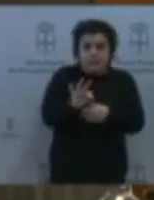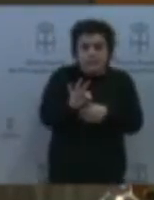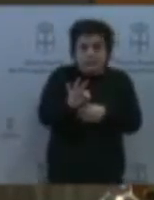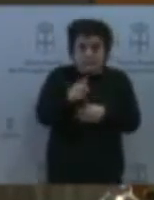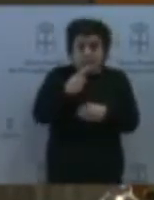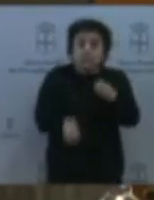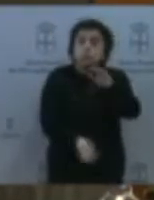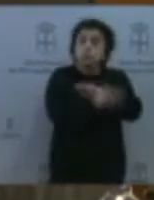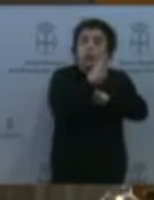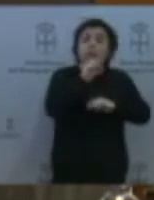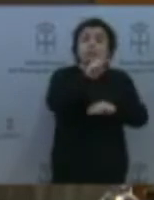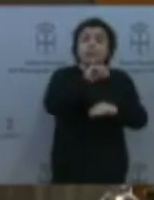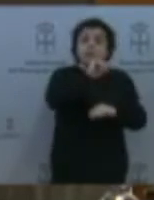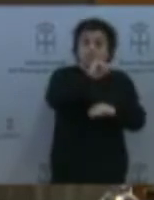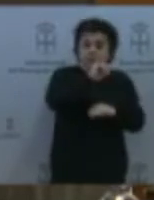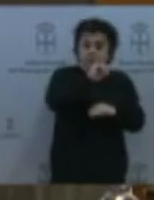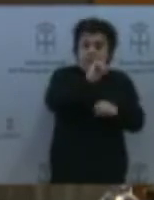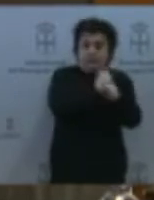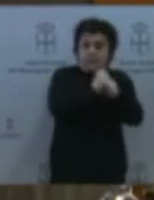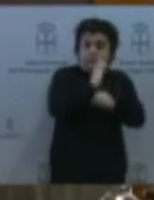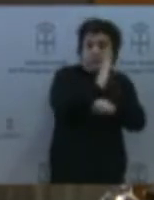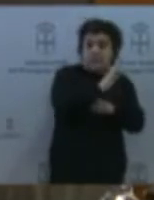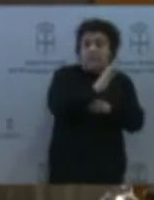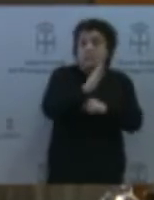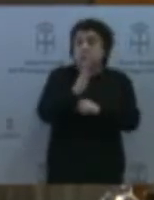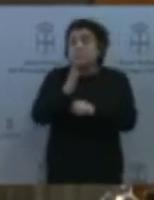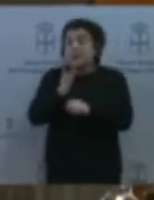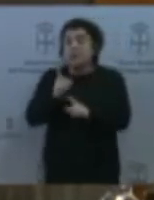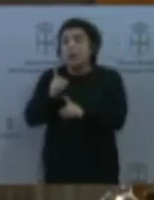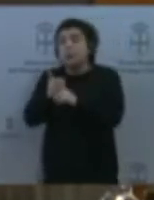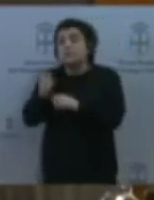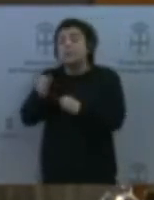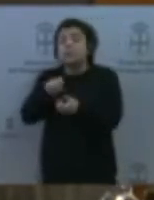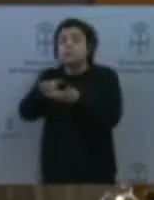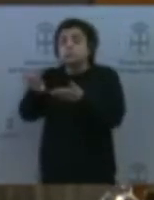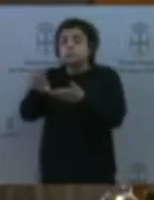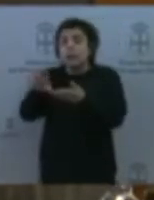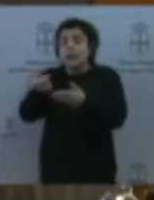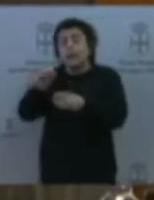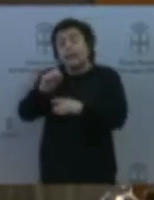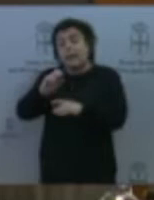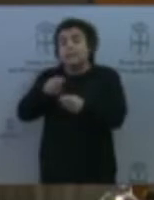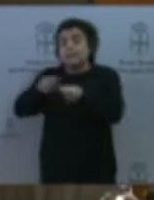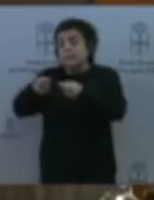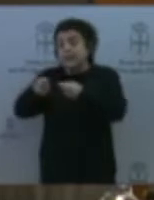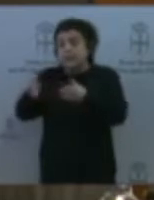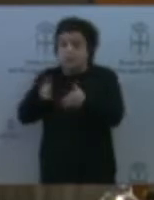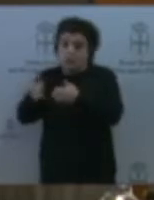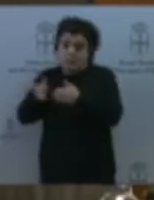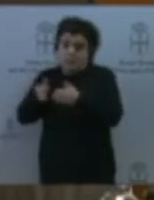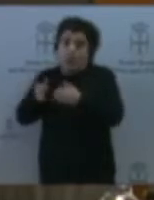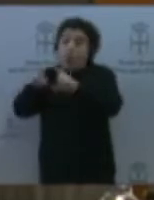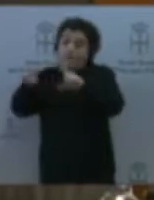destruido 20.239 empleos en el pequeño comercio y empresas franceses, ¿no? Esto es importante. Por cada empleo que crea